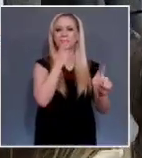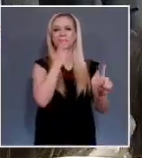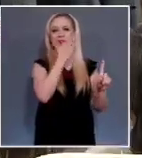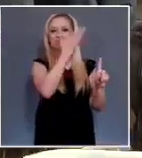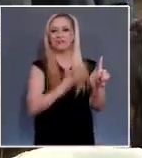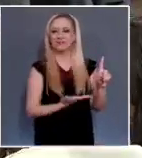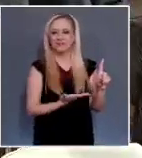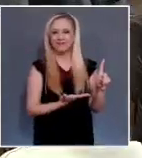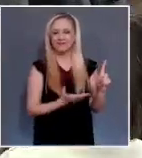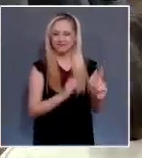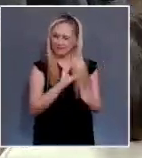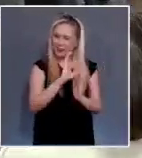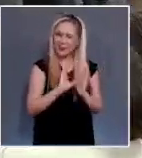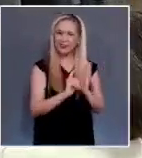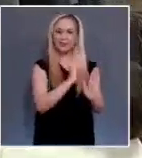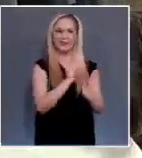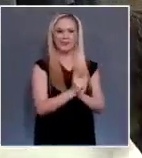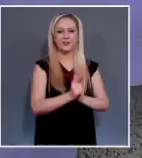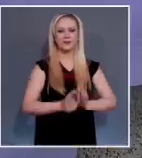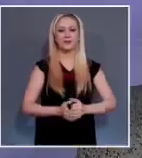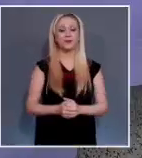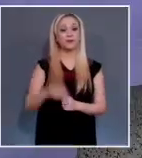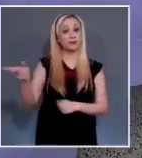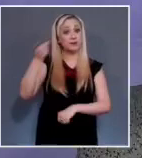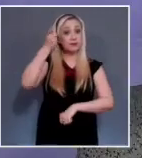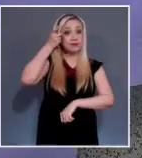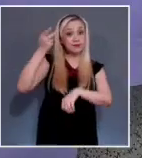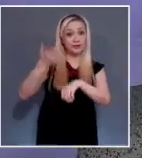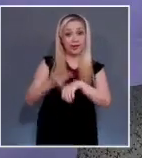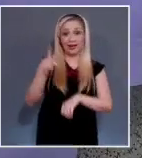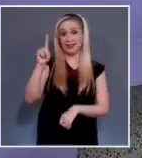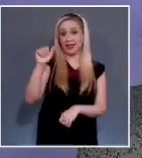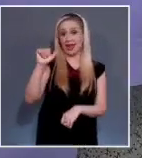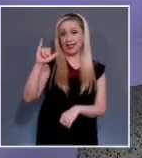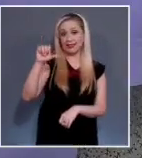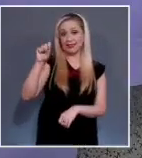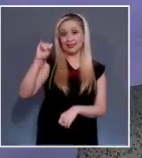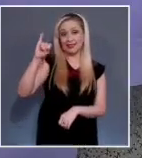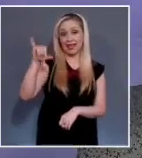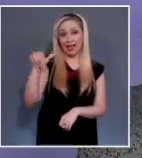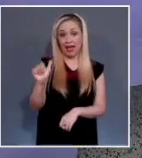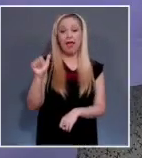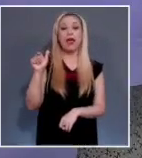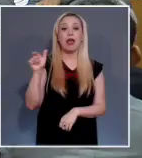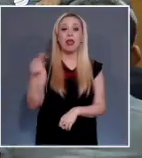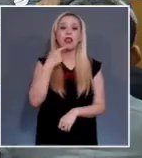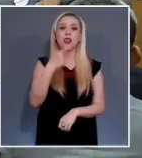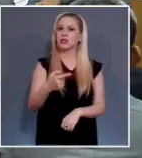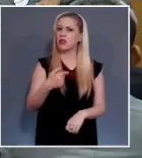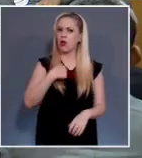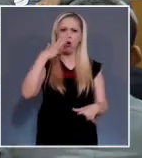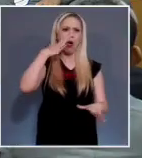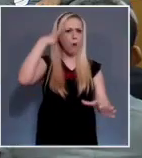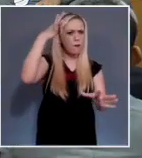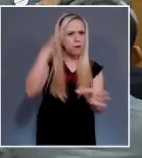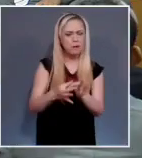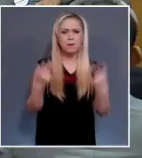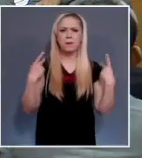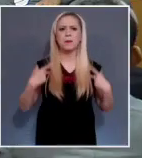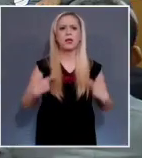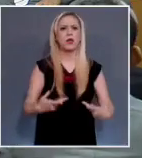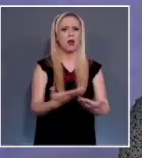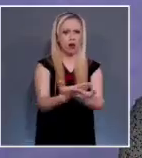de Defensoría Pública, Taísia Cruz Parcero, reiteró el compromiso del instituto con la ciudadanía. En un marco convencional